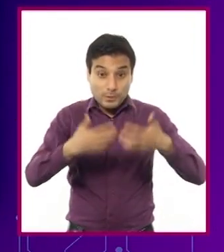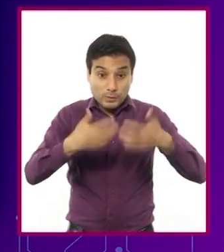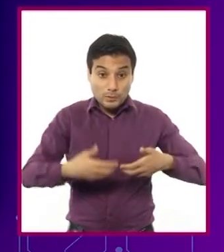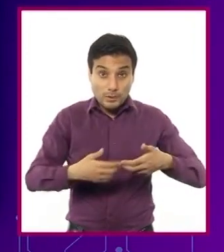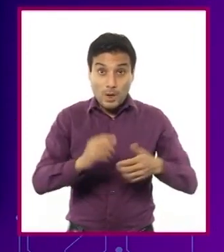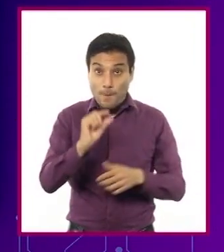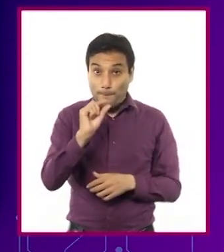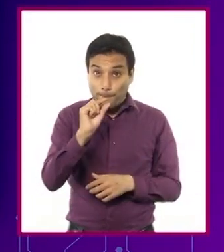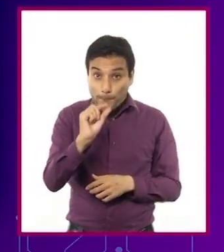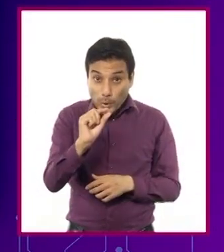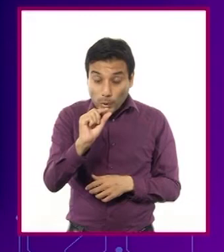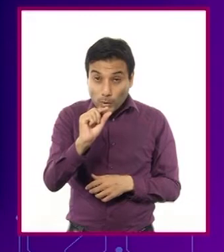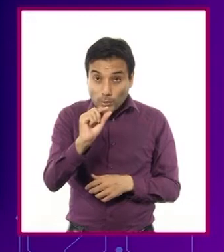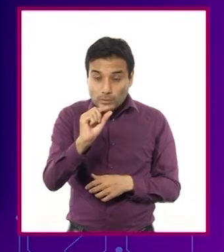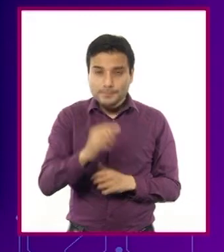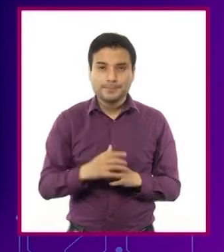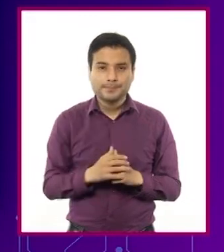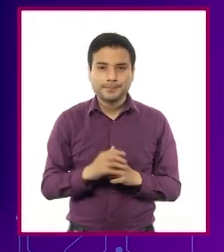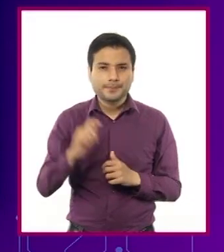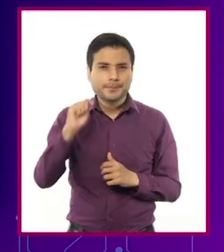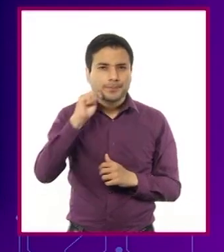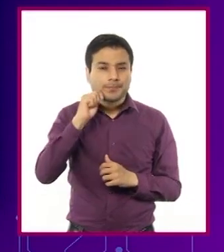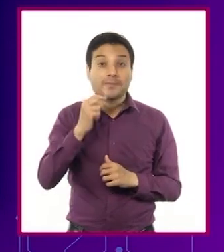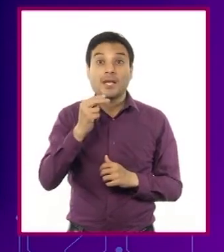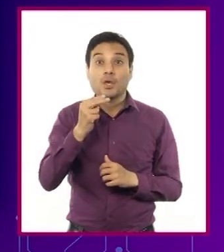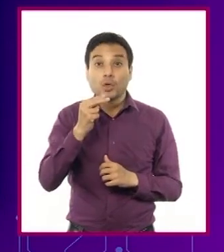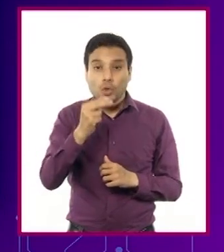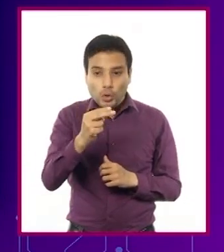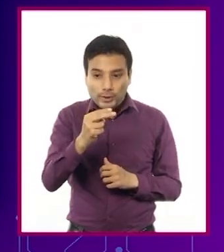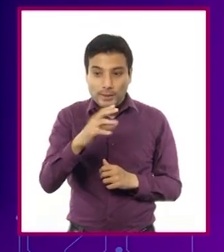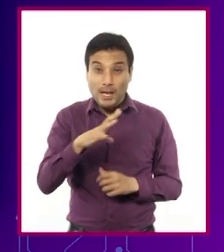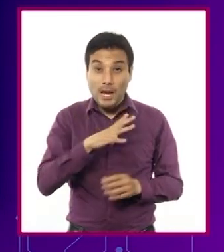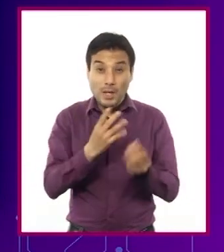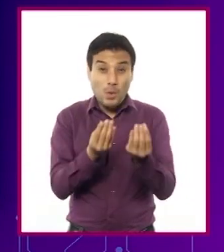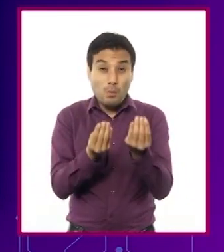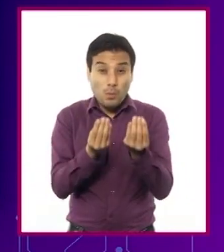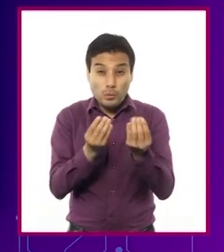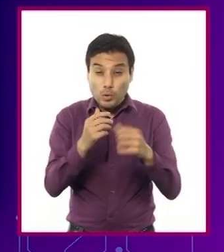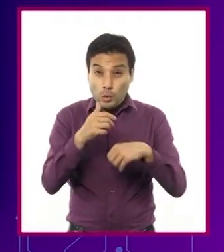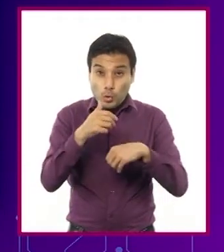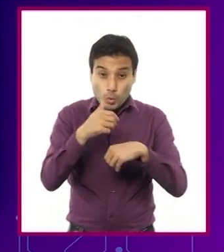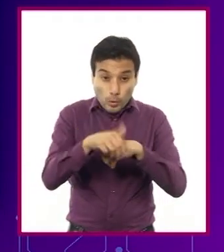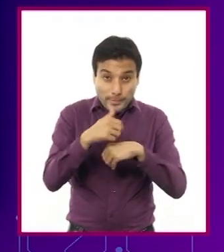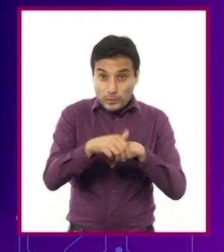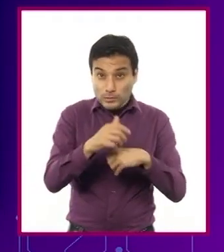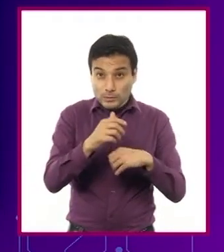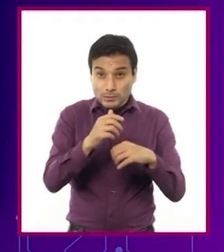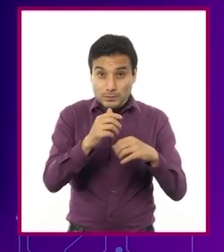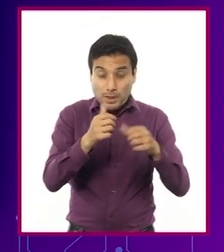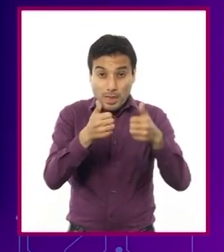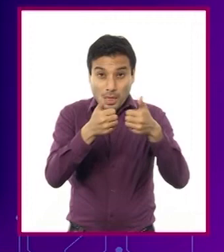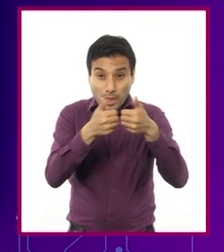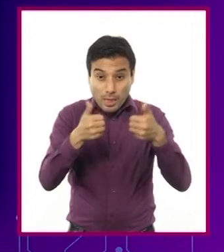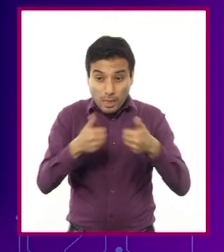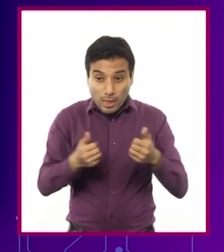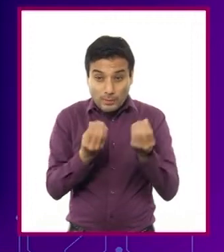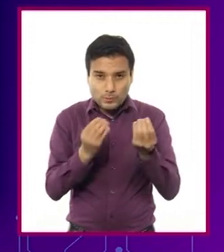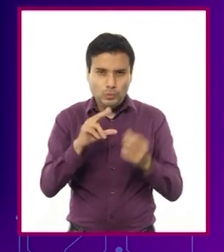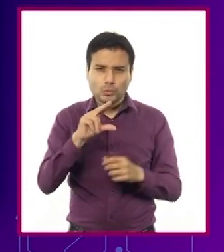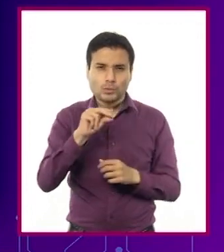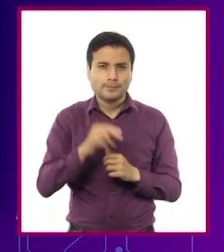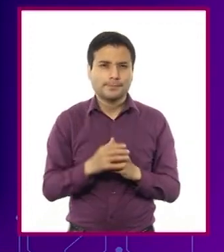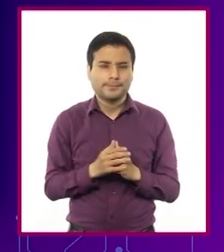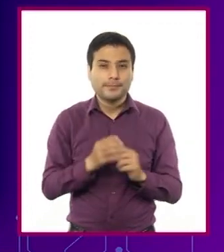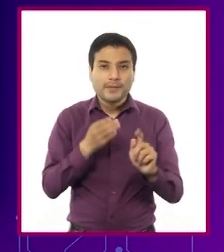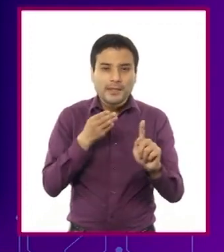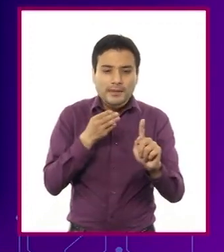comparación con las demás regiones, la región norte no tiene mucha dispersión entre sus datos. Por lo tanto, su